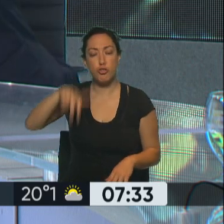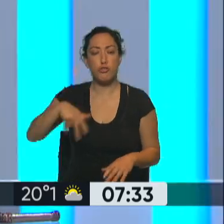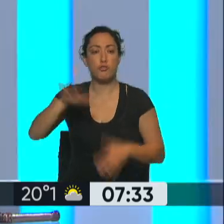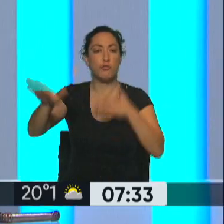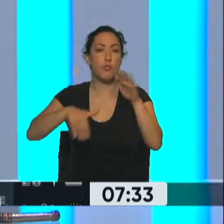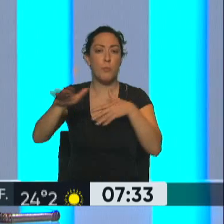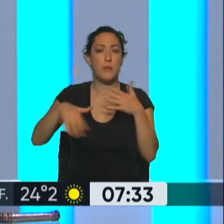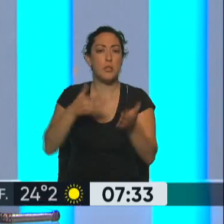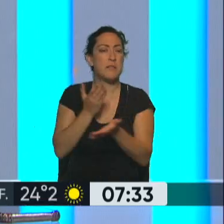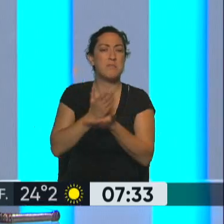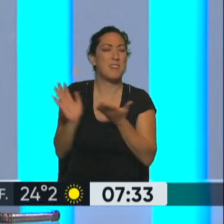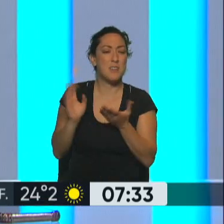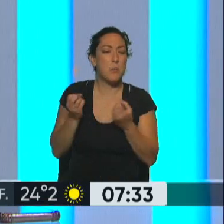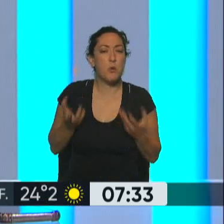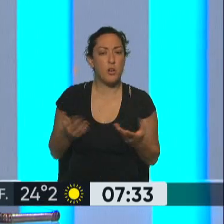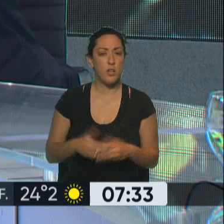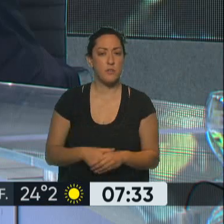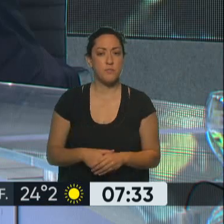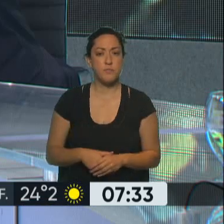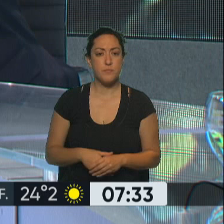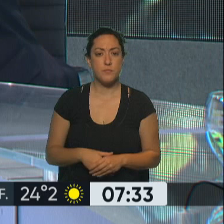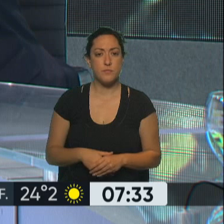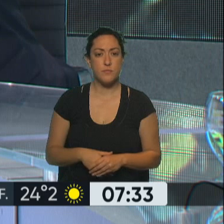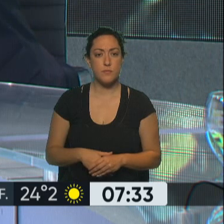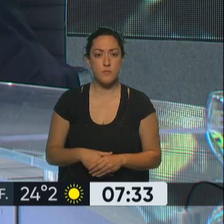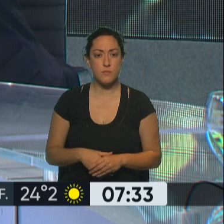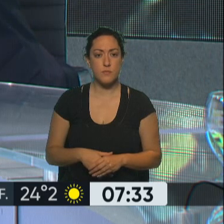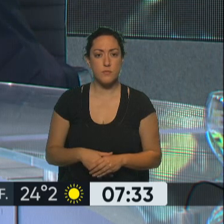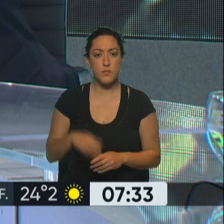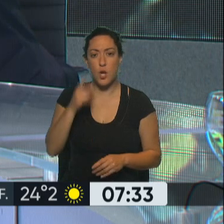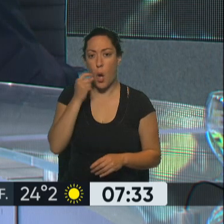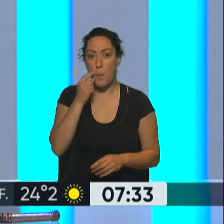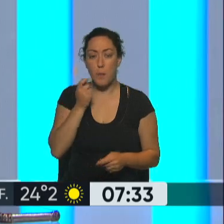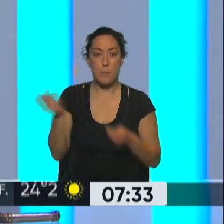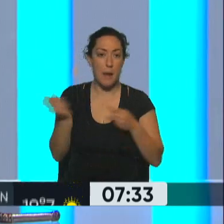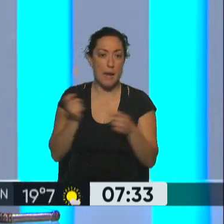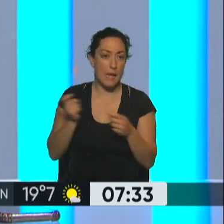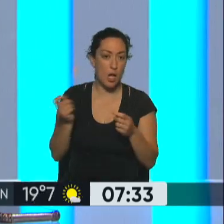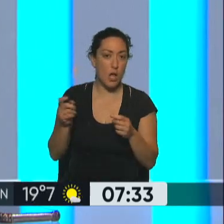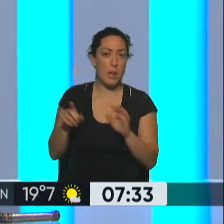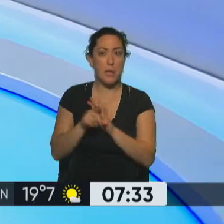¿por qué? Emilio Digo, Monzó... porque estamos hablando de un hombre que tiene muchísimo manejo Sí, legislativo, pero es bueno, uno de